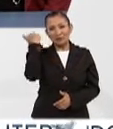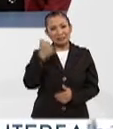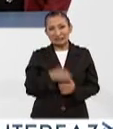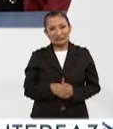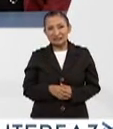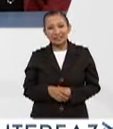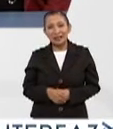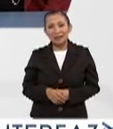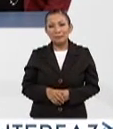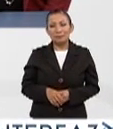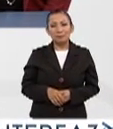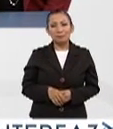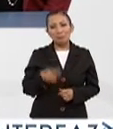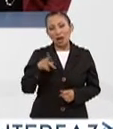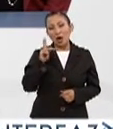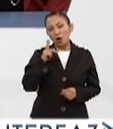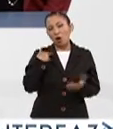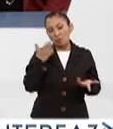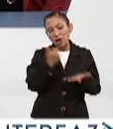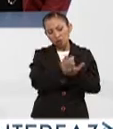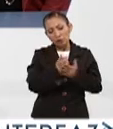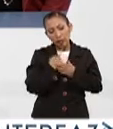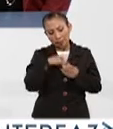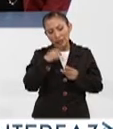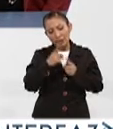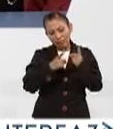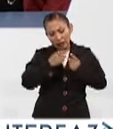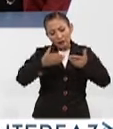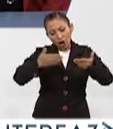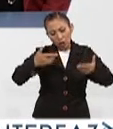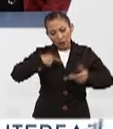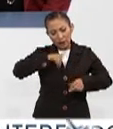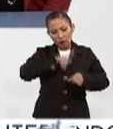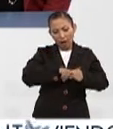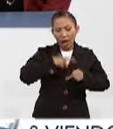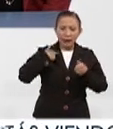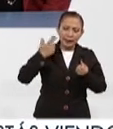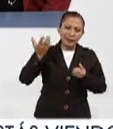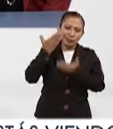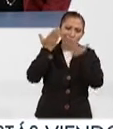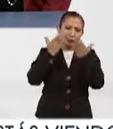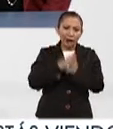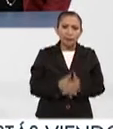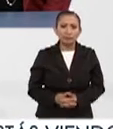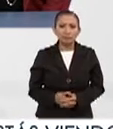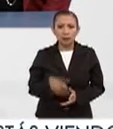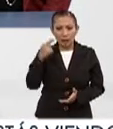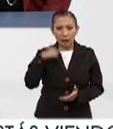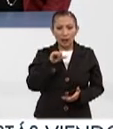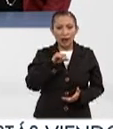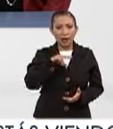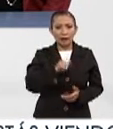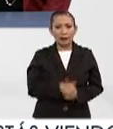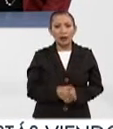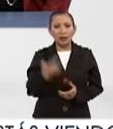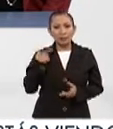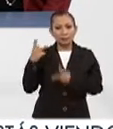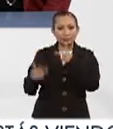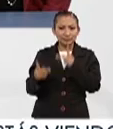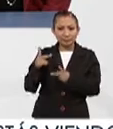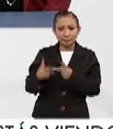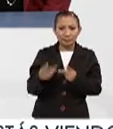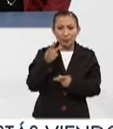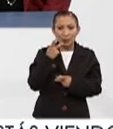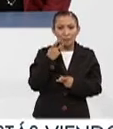pero obviamente me ha ayudado mucho en mi desarrollo, tanto personal como académico. Sí, porque creo, Ana Cris, que estamos